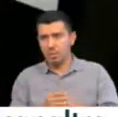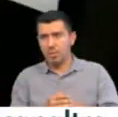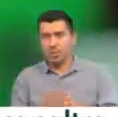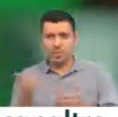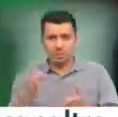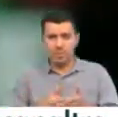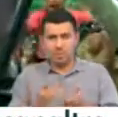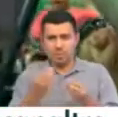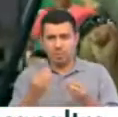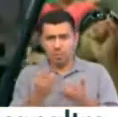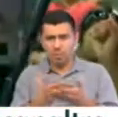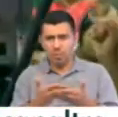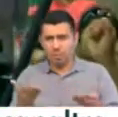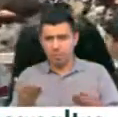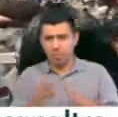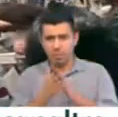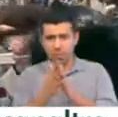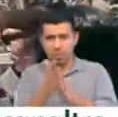viene mucha